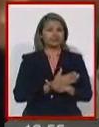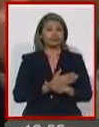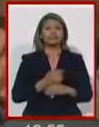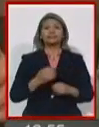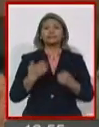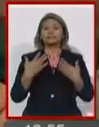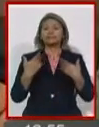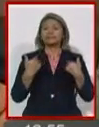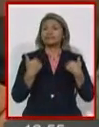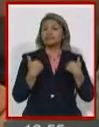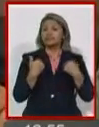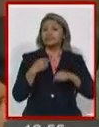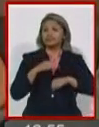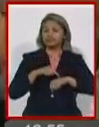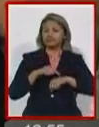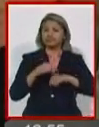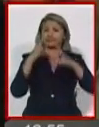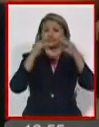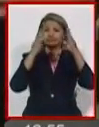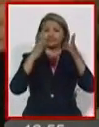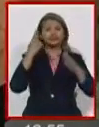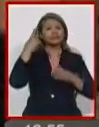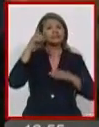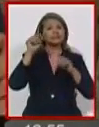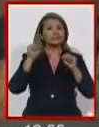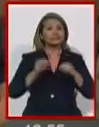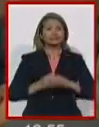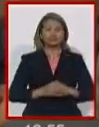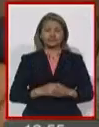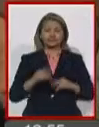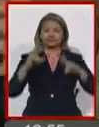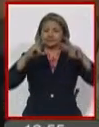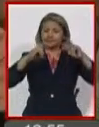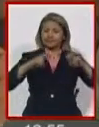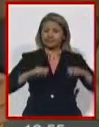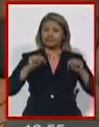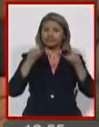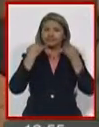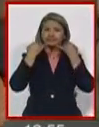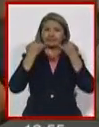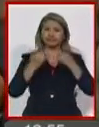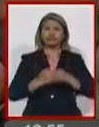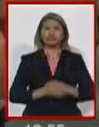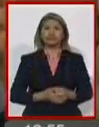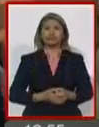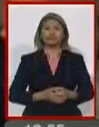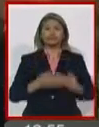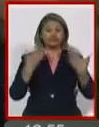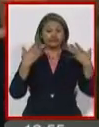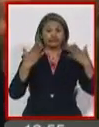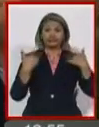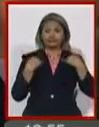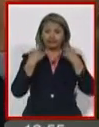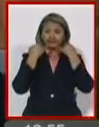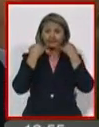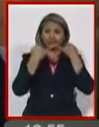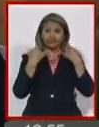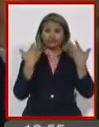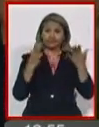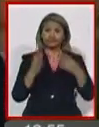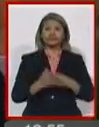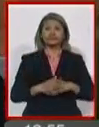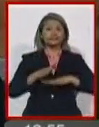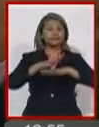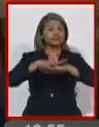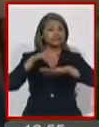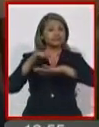Vamos a dar un plazo perentorio a los docentes para que puedan hacer ese análisis y nos puedan informar. Una vez que tengamos esa información, vamos